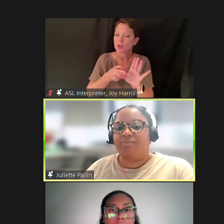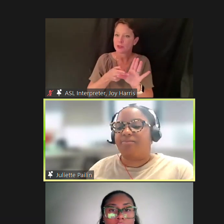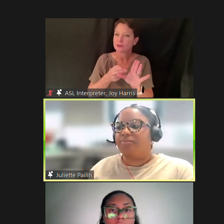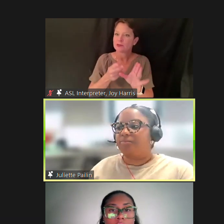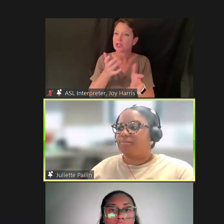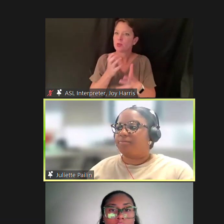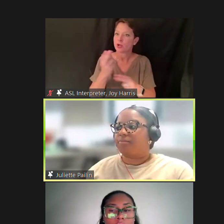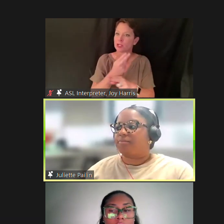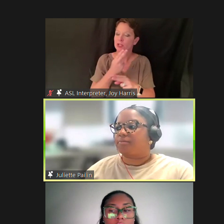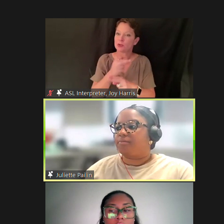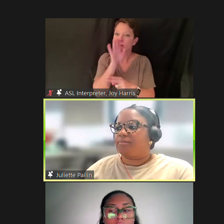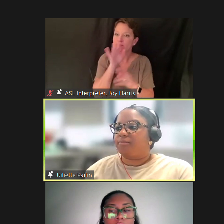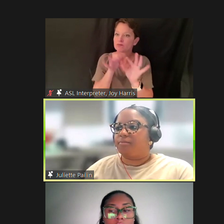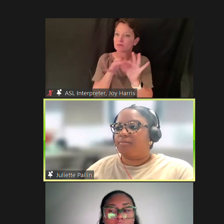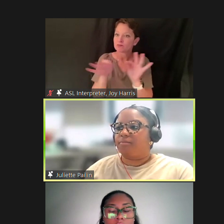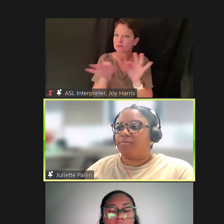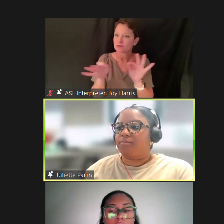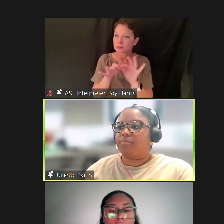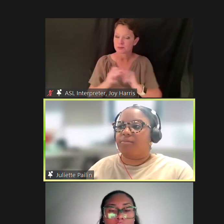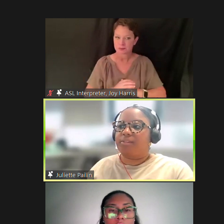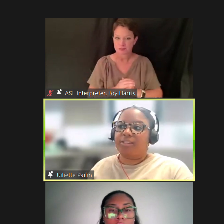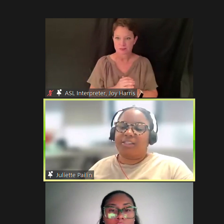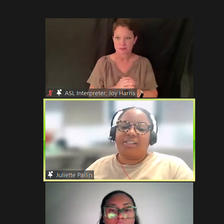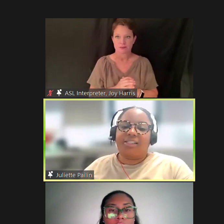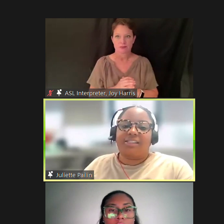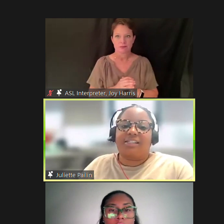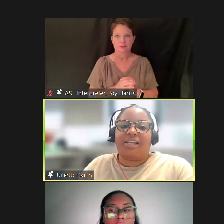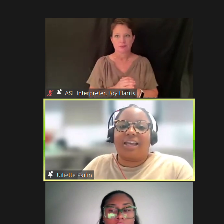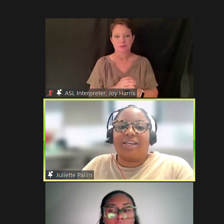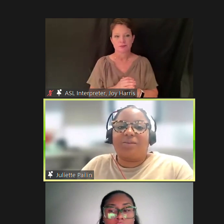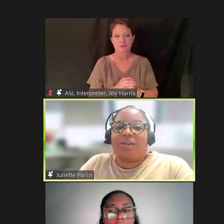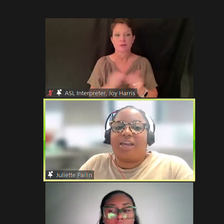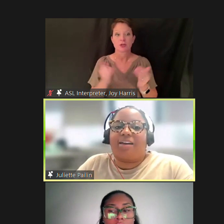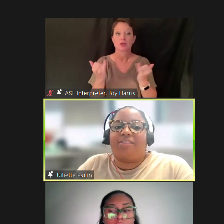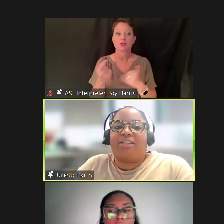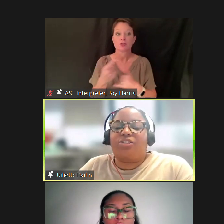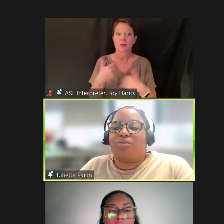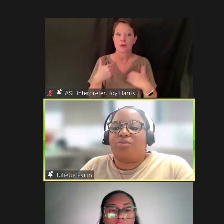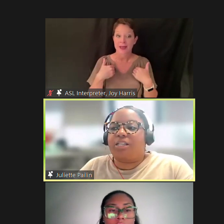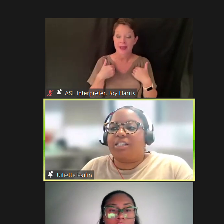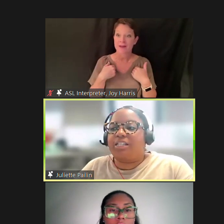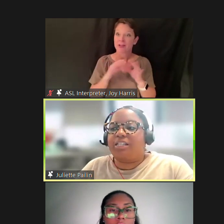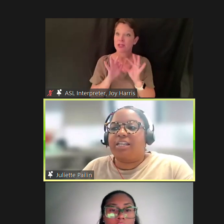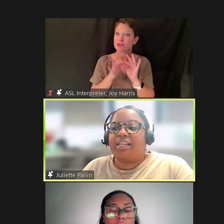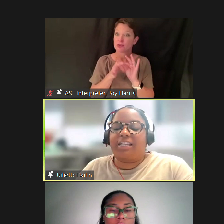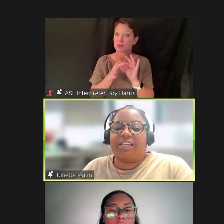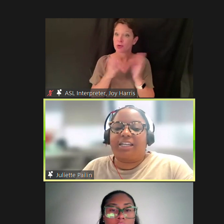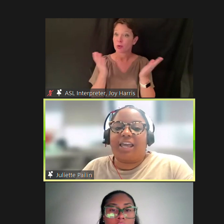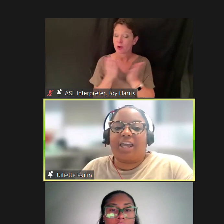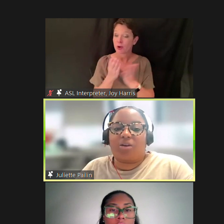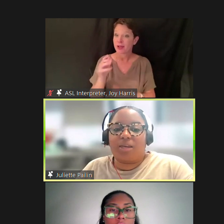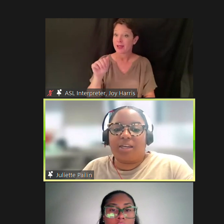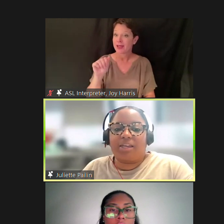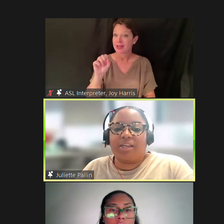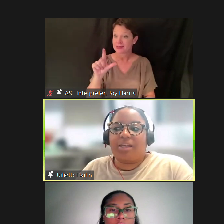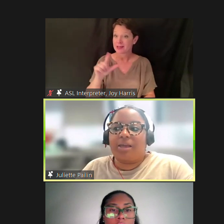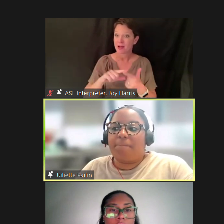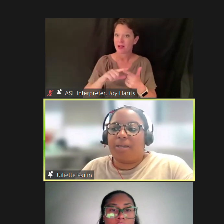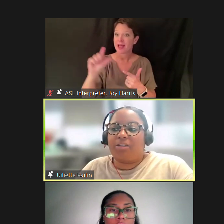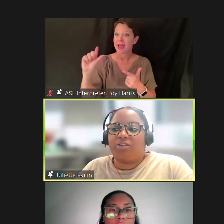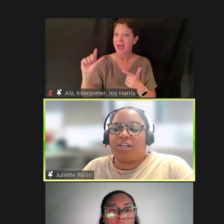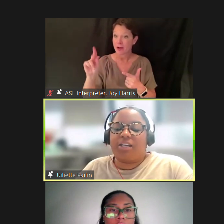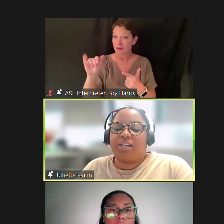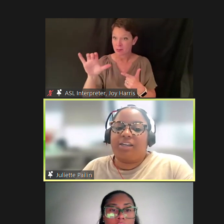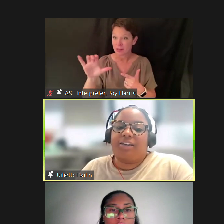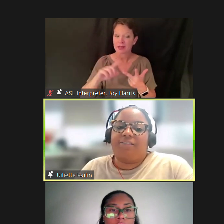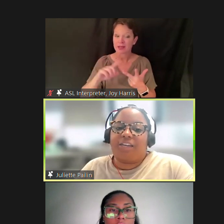y seleccione el idioma en que quiere participar. Today, we have interpretation in Hoy Arabic,